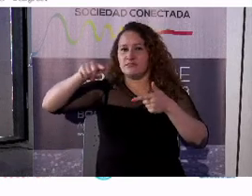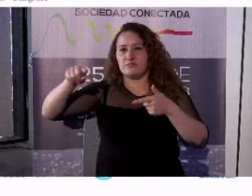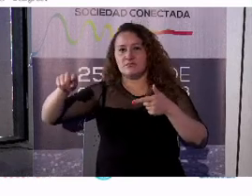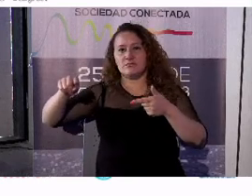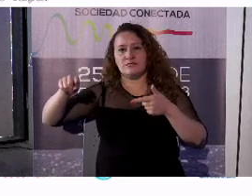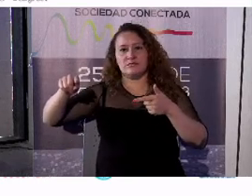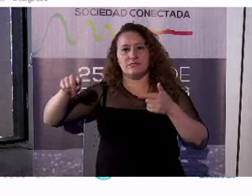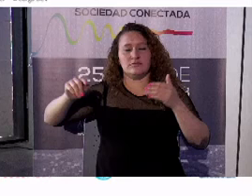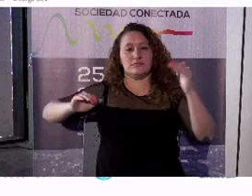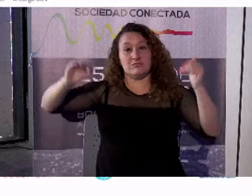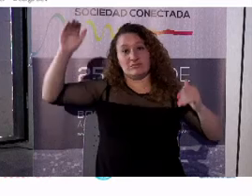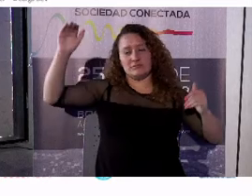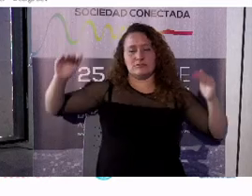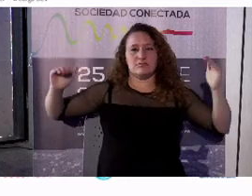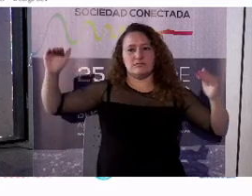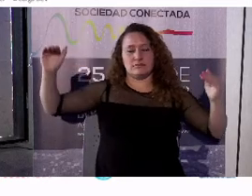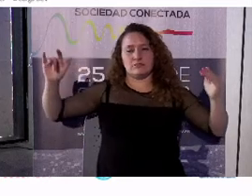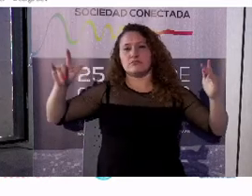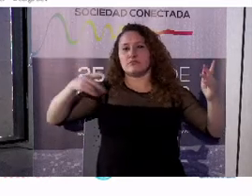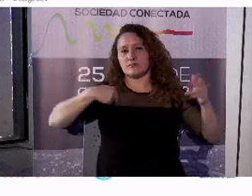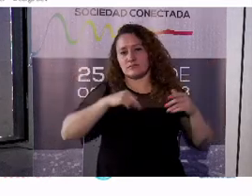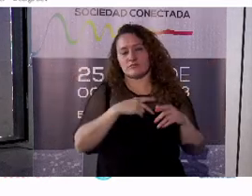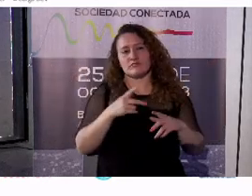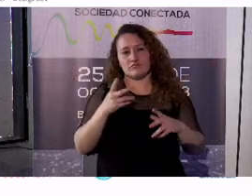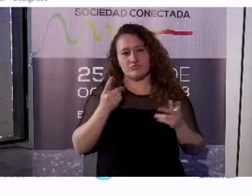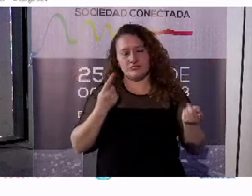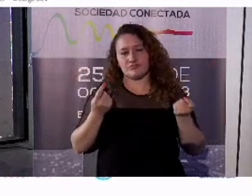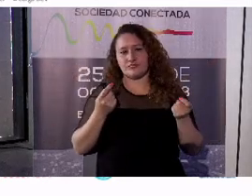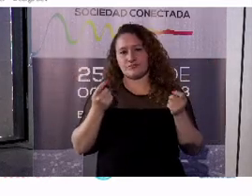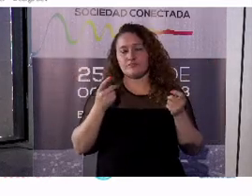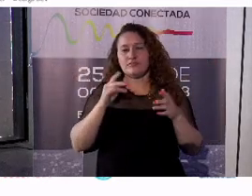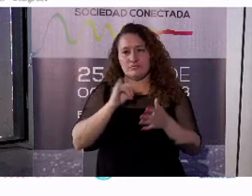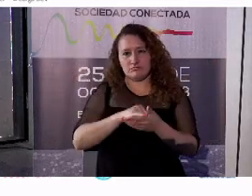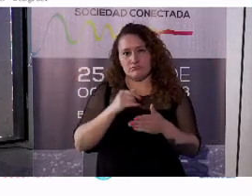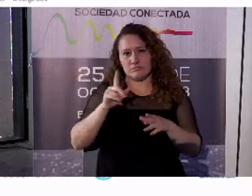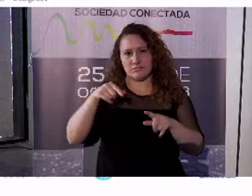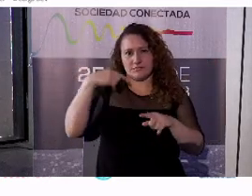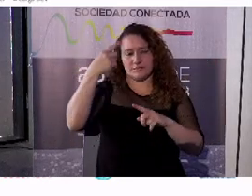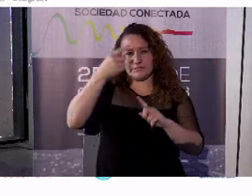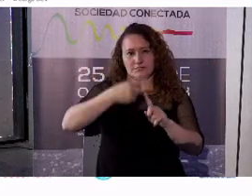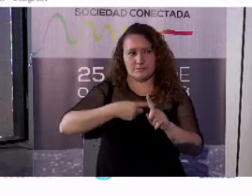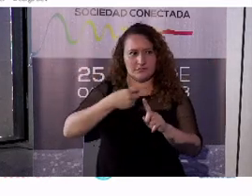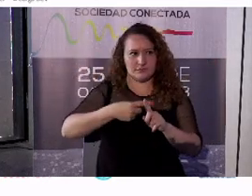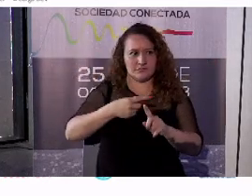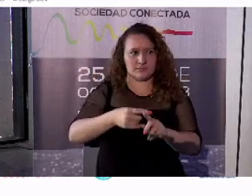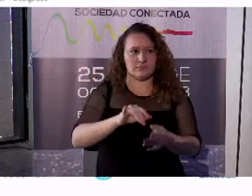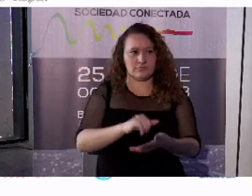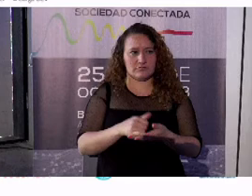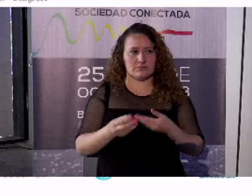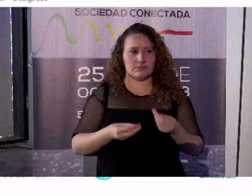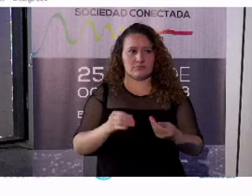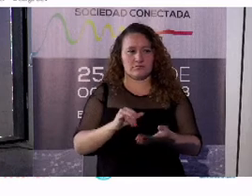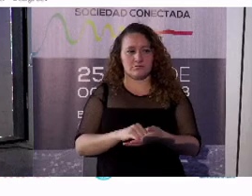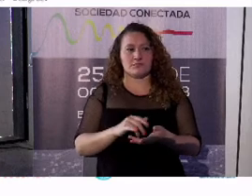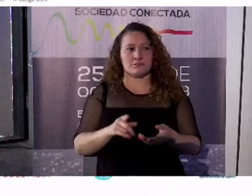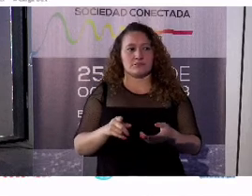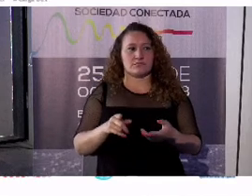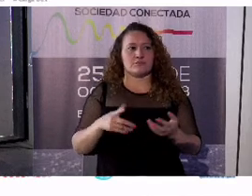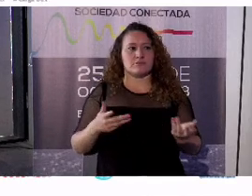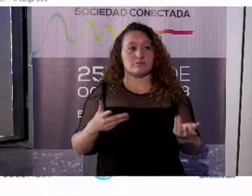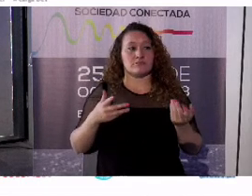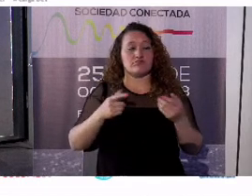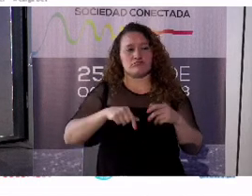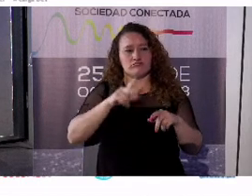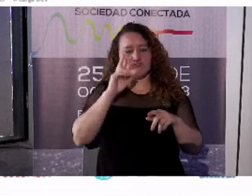próximos eh meses sería justamente eso ustedes pueden ver en la segunda gráfica eh organizados desde mayor